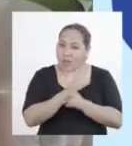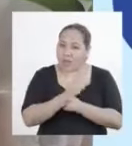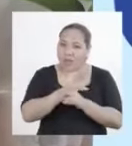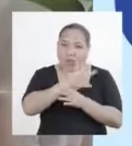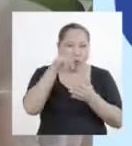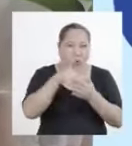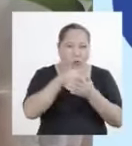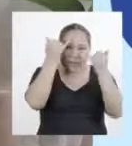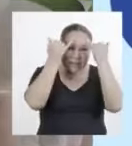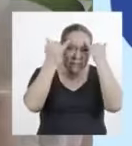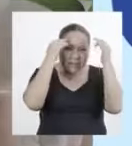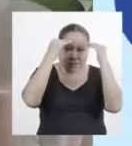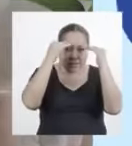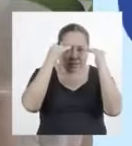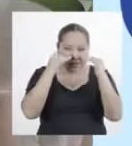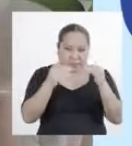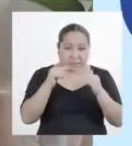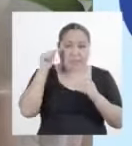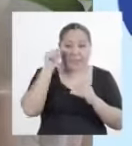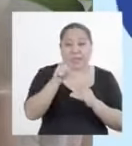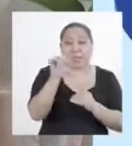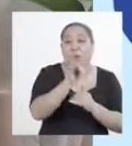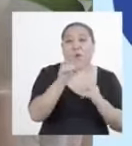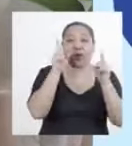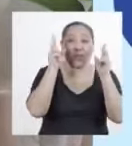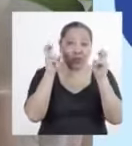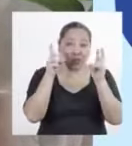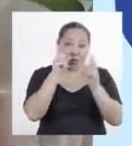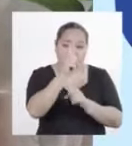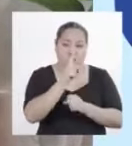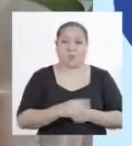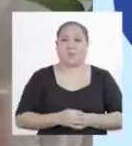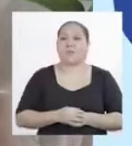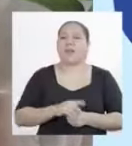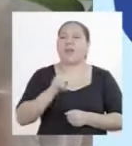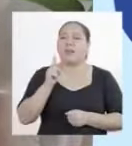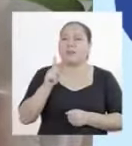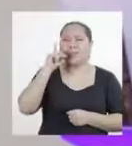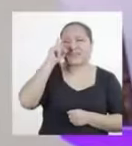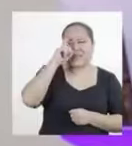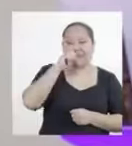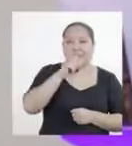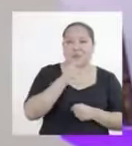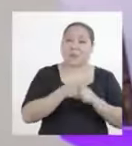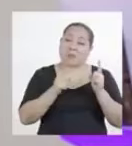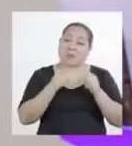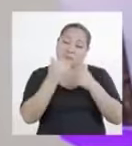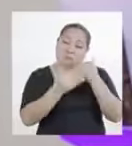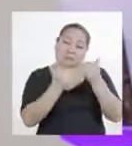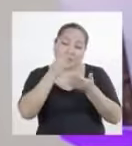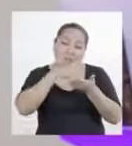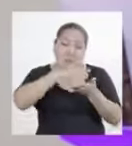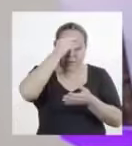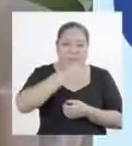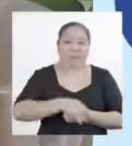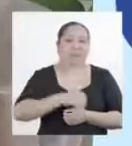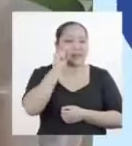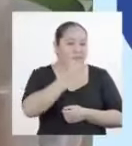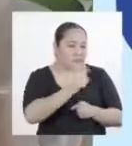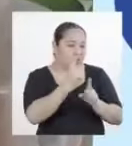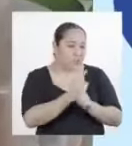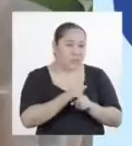Cuidamos que todas las ideas principales giren en torno al tema principal Eso es difícil, pero se